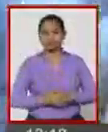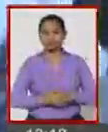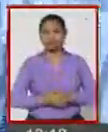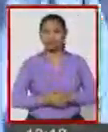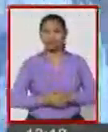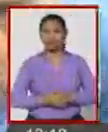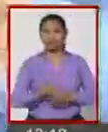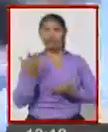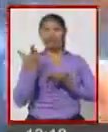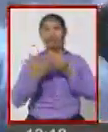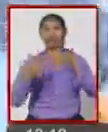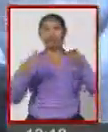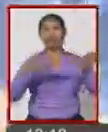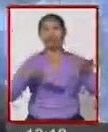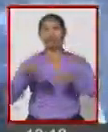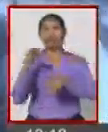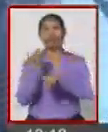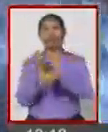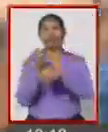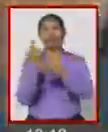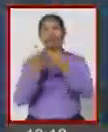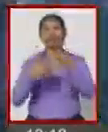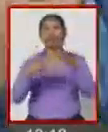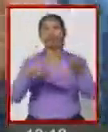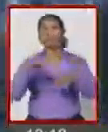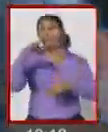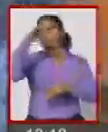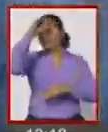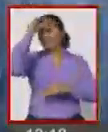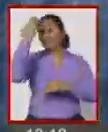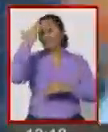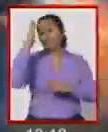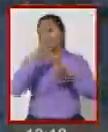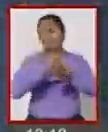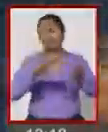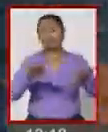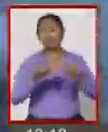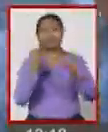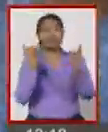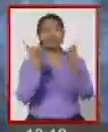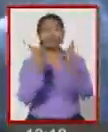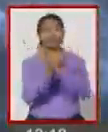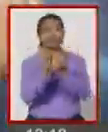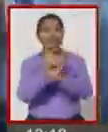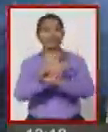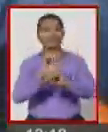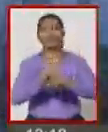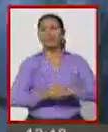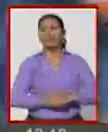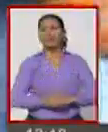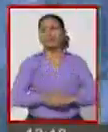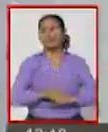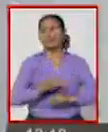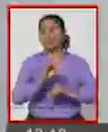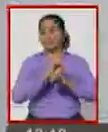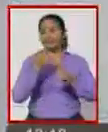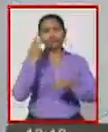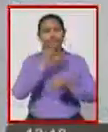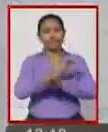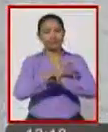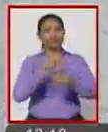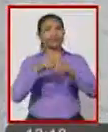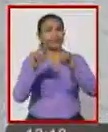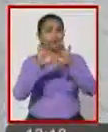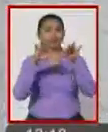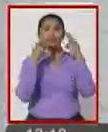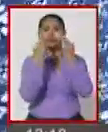hacía usted en esa iglesia? No sé. ¿Conoce a las niñas? Yo no las conozco, la mayoría no conozco. Entre